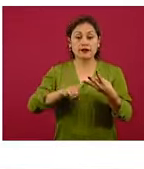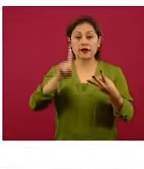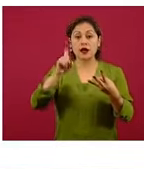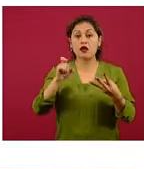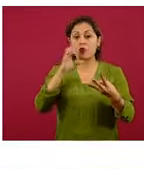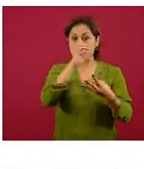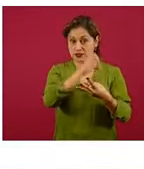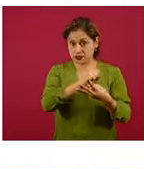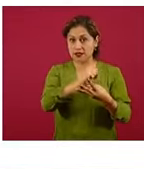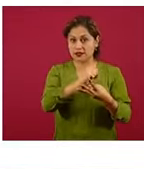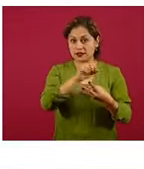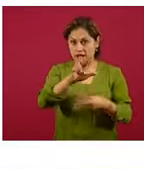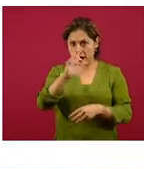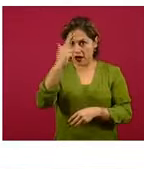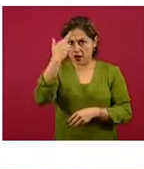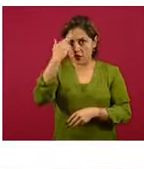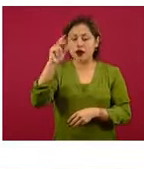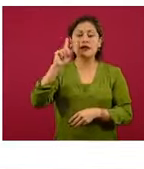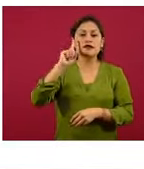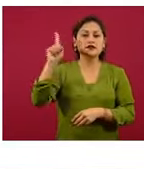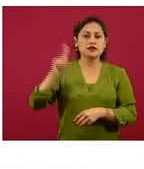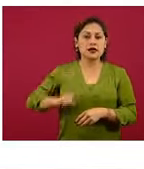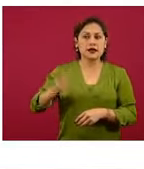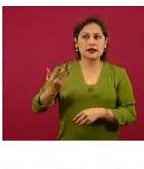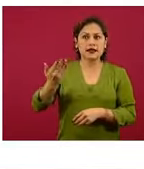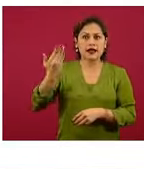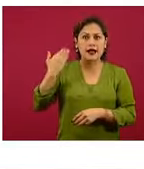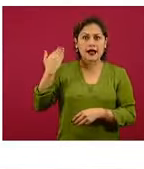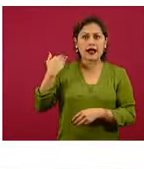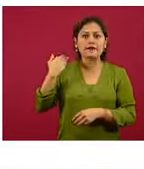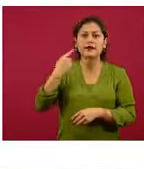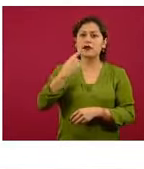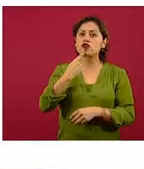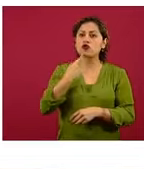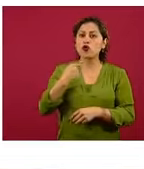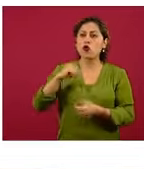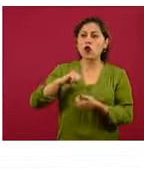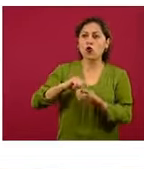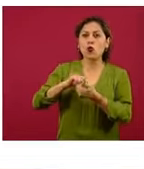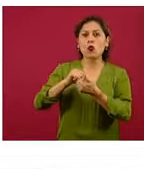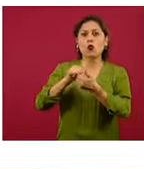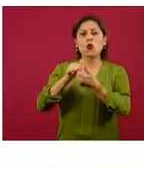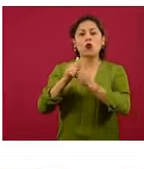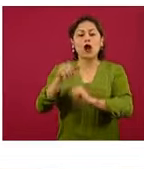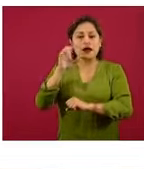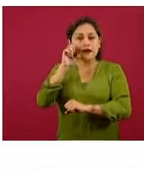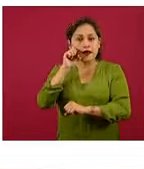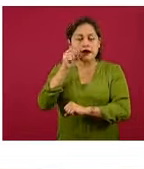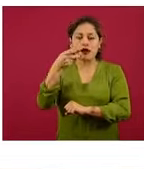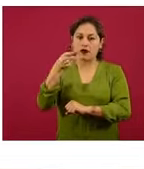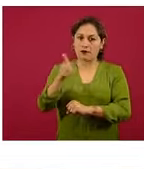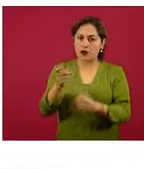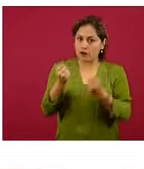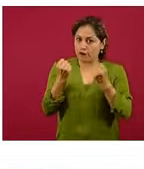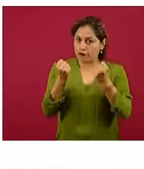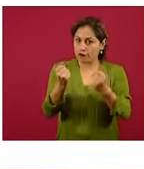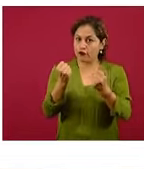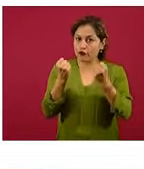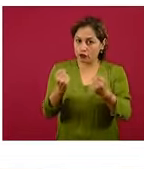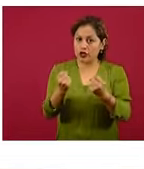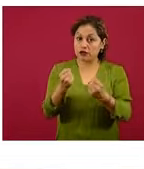Aguascalientes. Recordemos que Zacatecas viene saliendo de un semáforo en rojo, ¿no? Pero se mantiene todavía en un nivel que